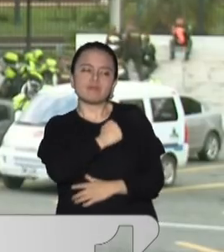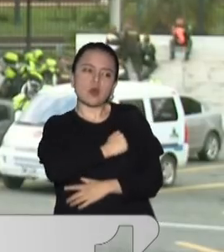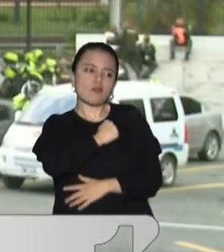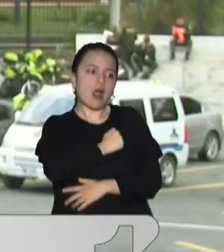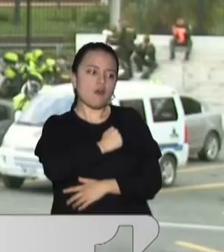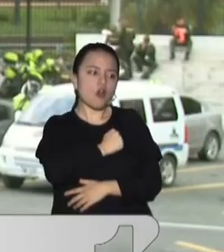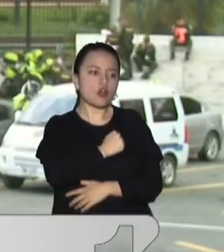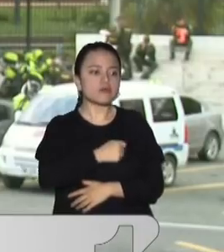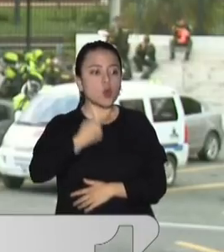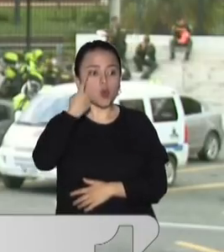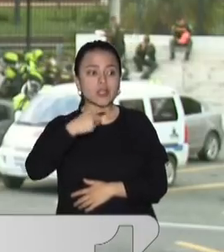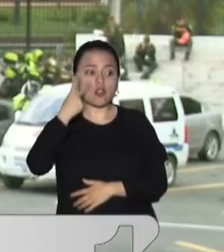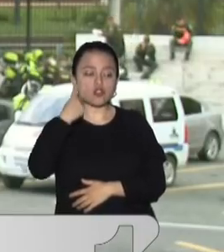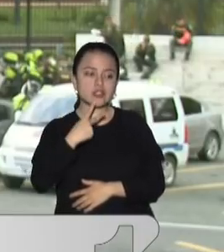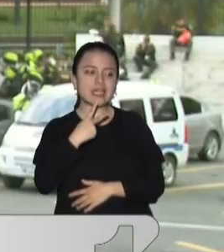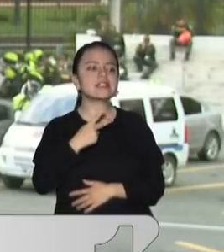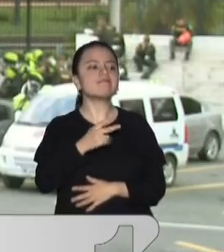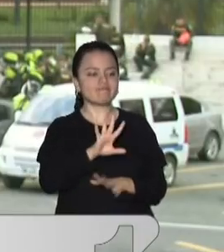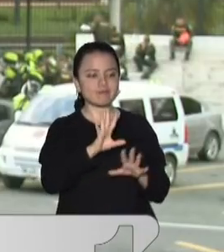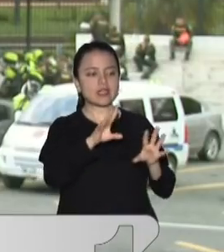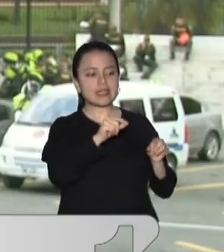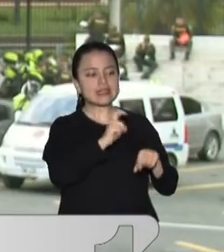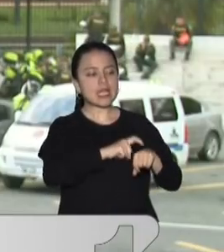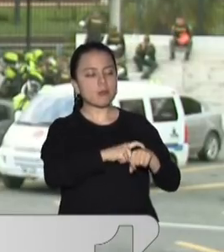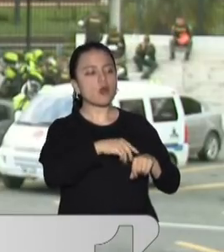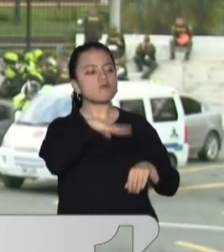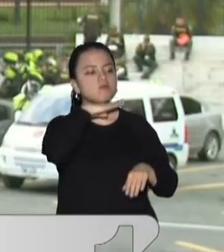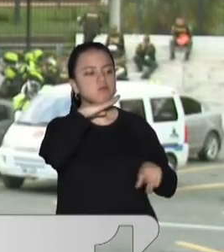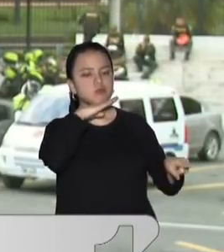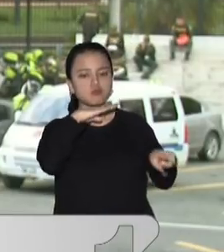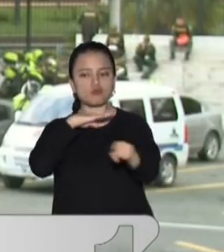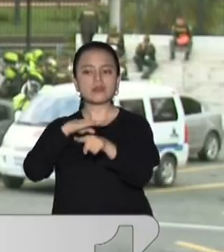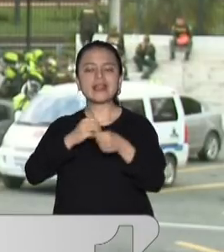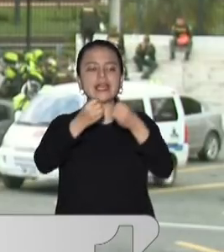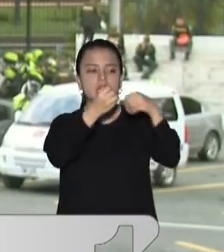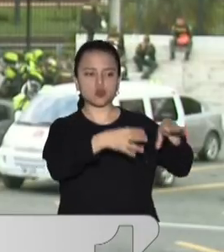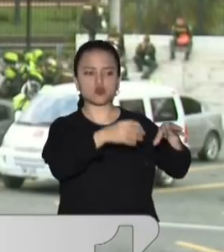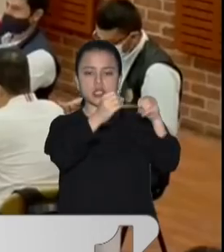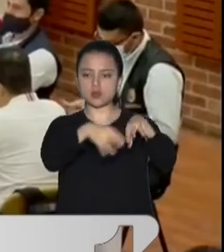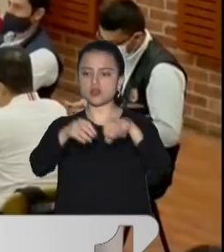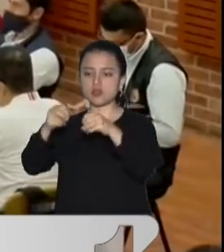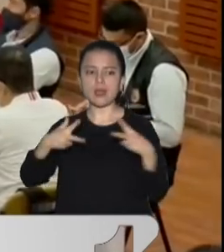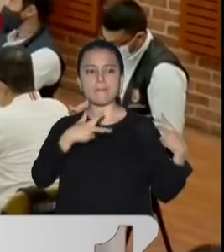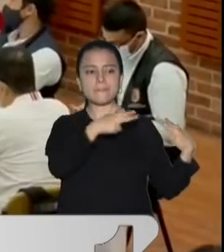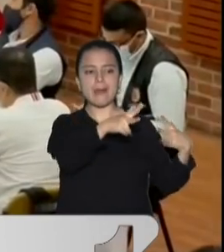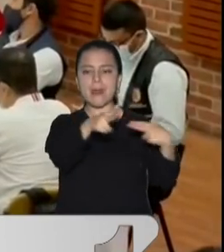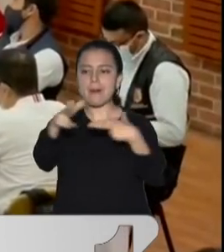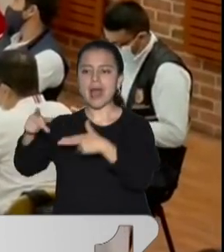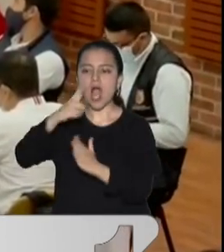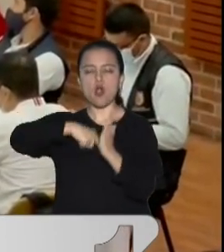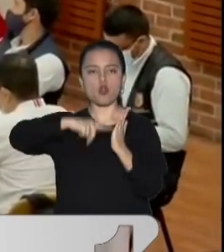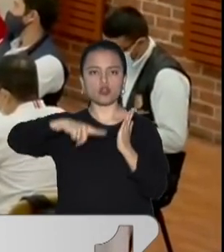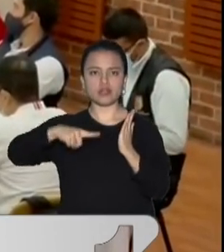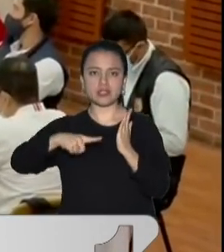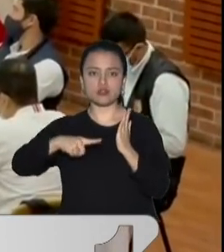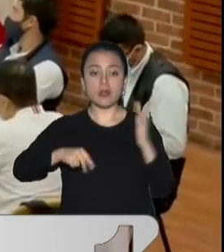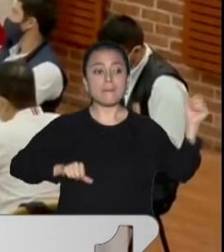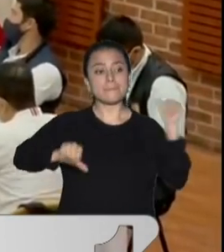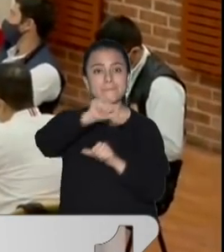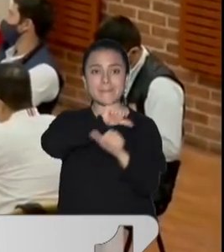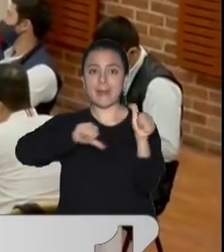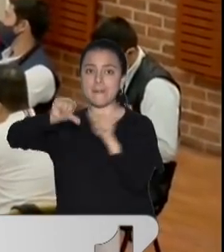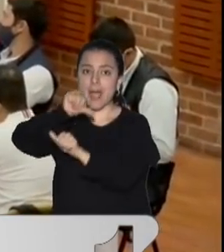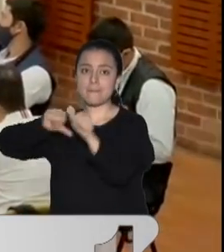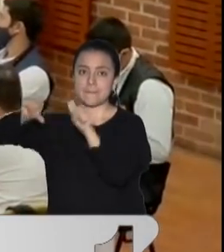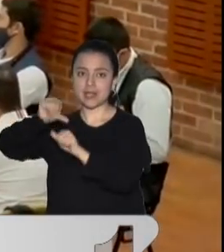tomará 2 días para definir los nuevos nombres y de qué manera quedará conformado su gabinete. A través de sus redes, el alcalde de